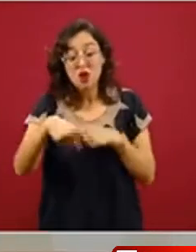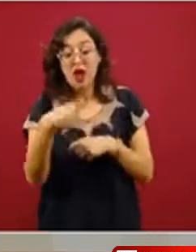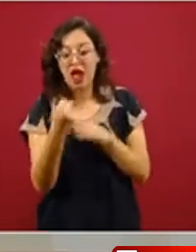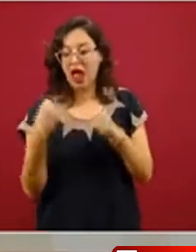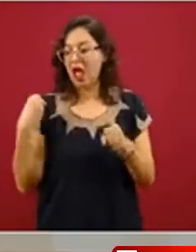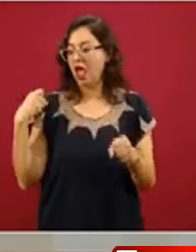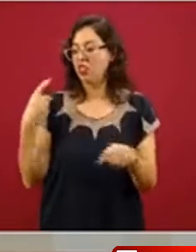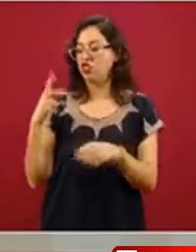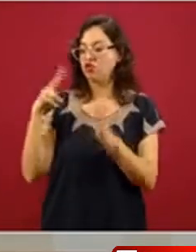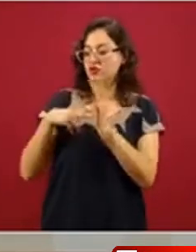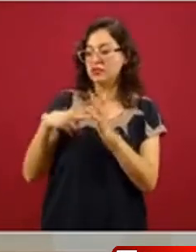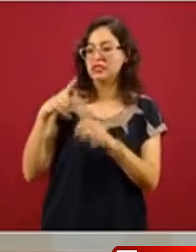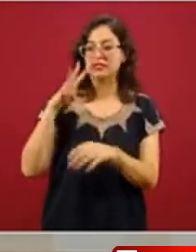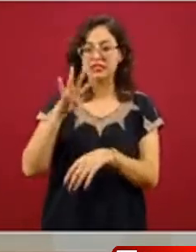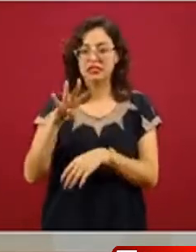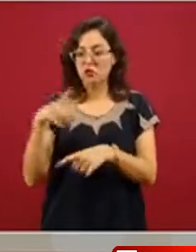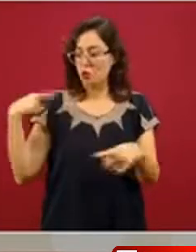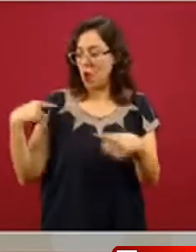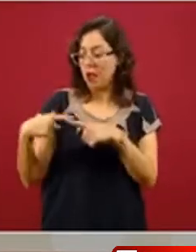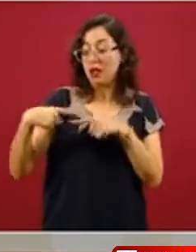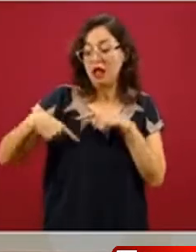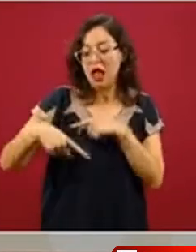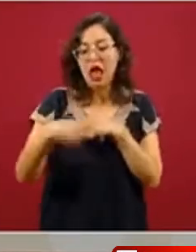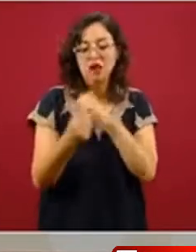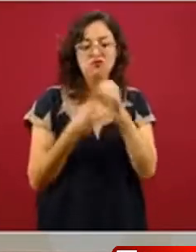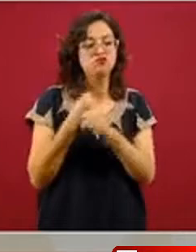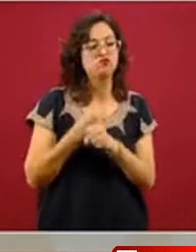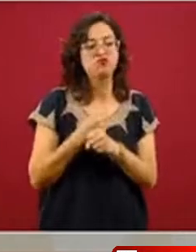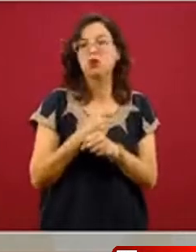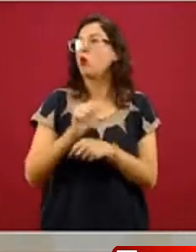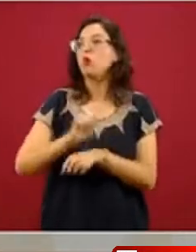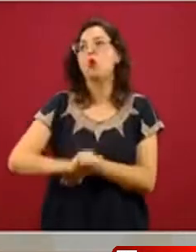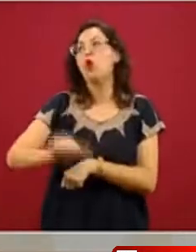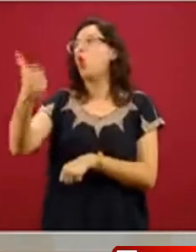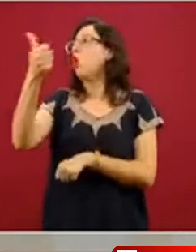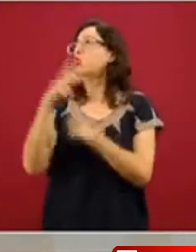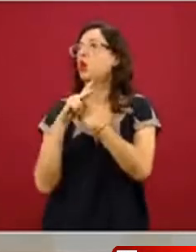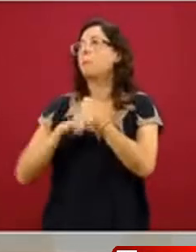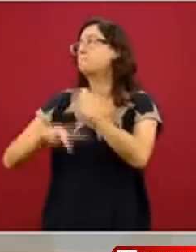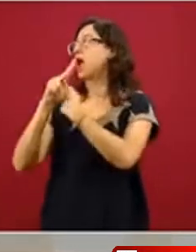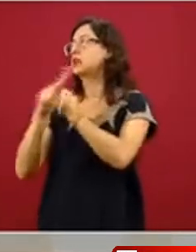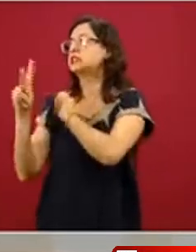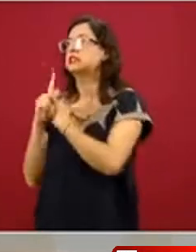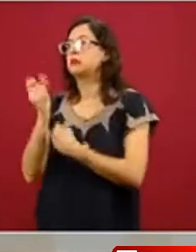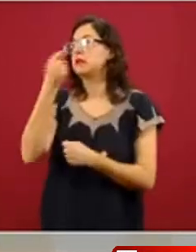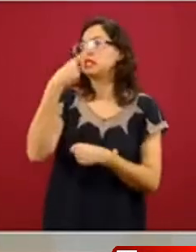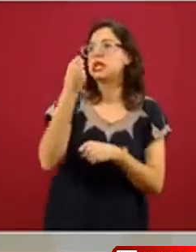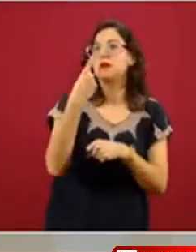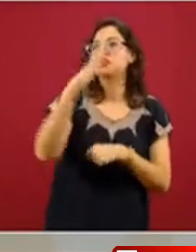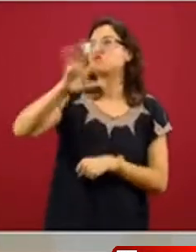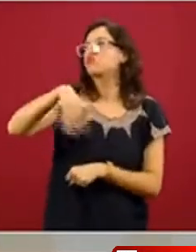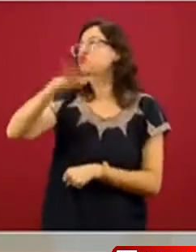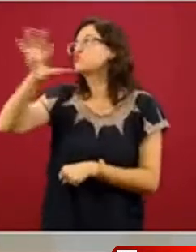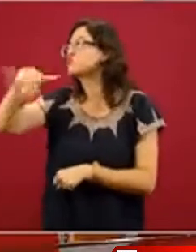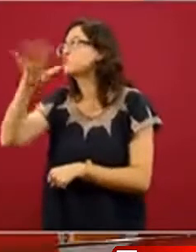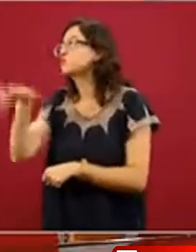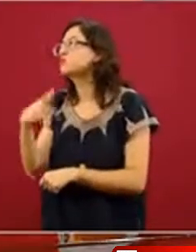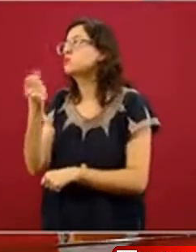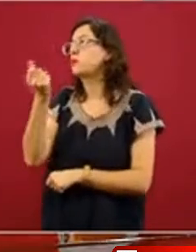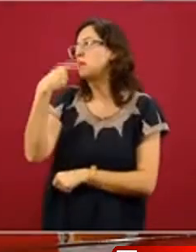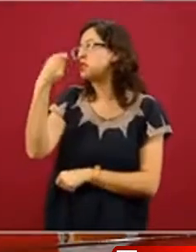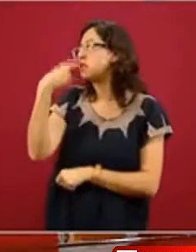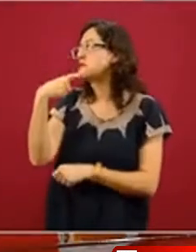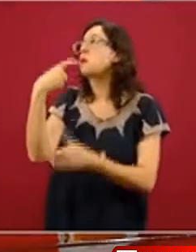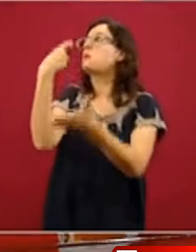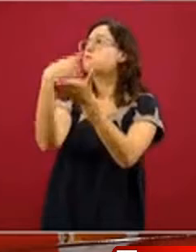2019, hemos estado acudiendo a otros mercados internacionales directamente y se hicieron compras